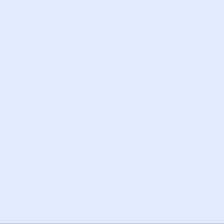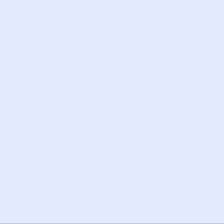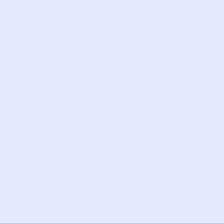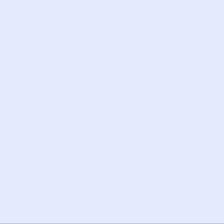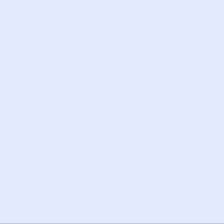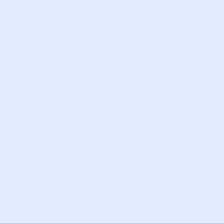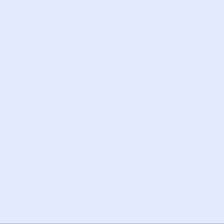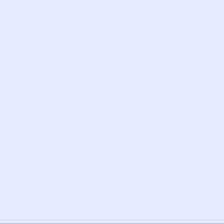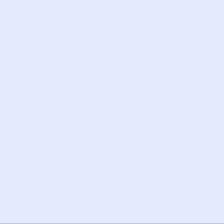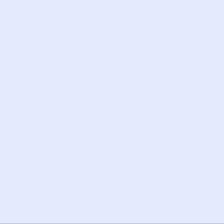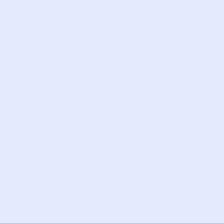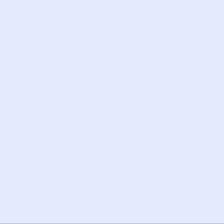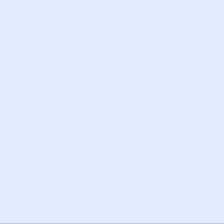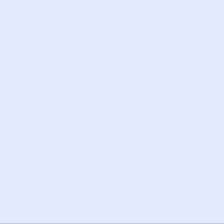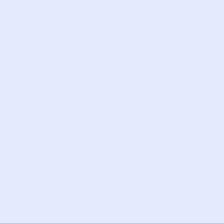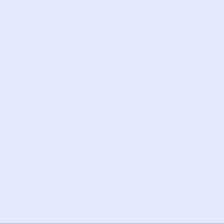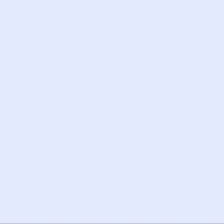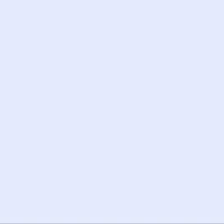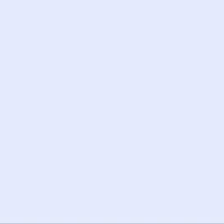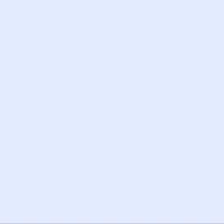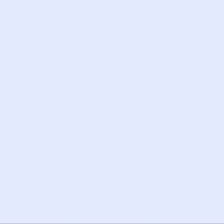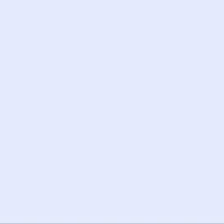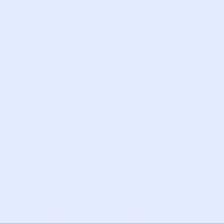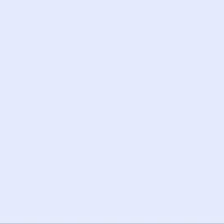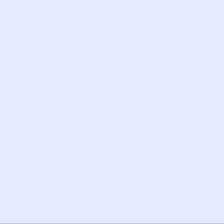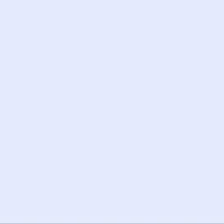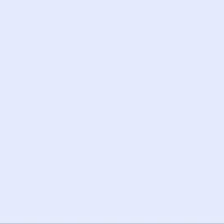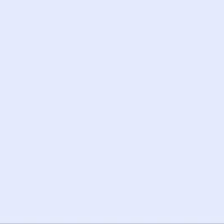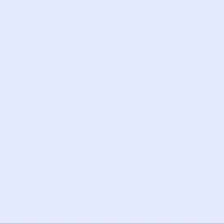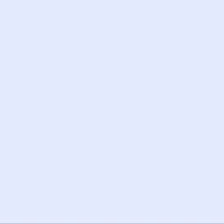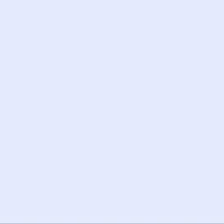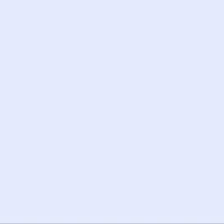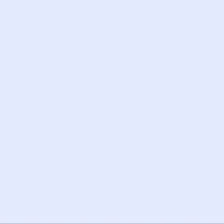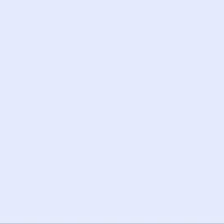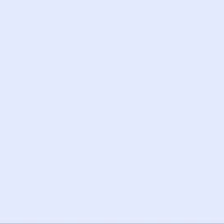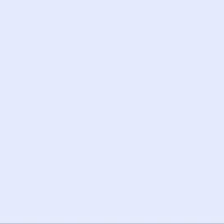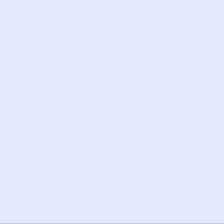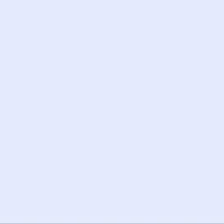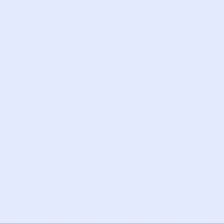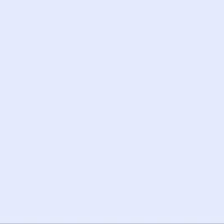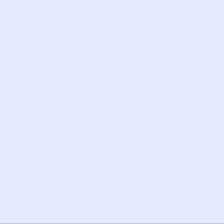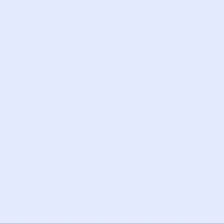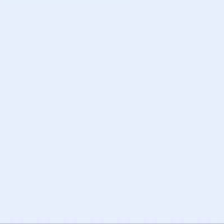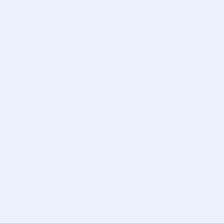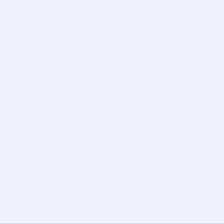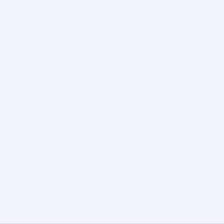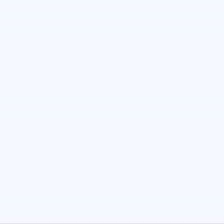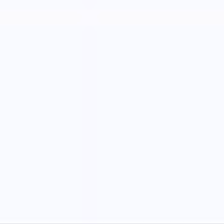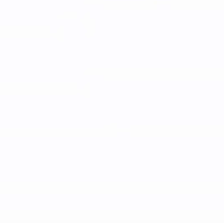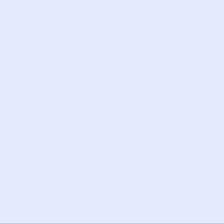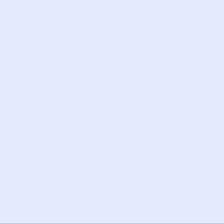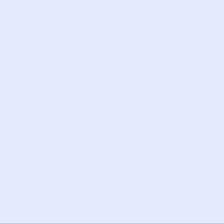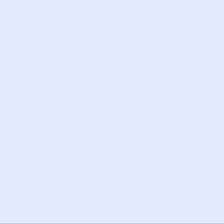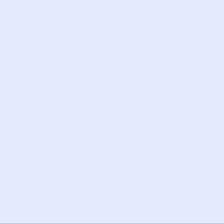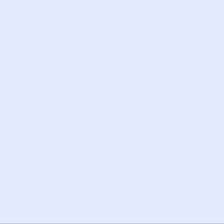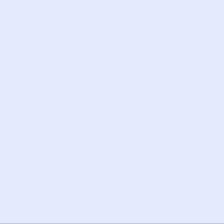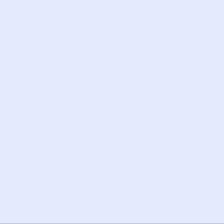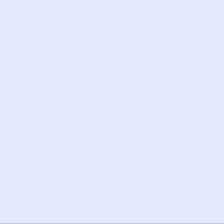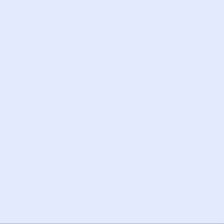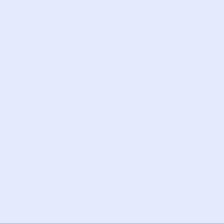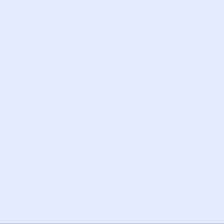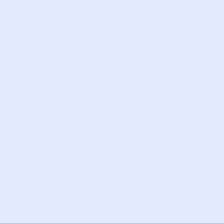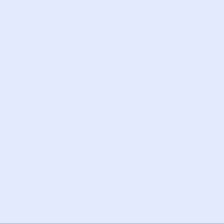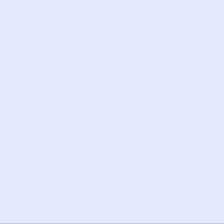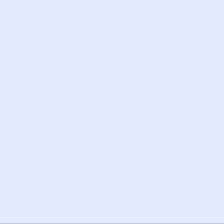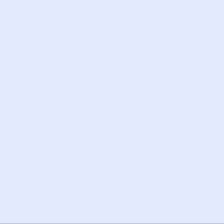Esos espacios en donde podamos intercambiar experiencias, ¿sí? Y también que no nada más se queden en estos espacios, sino empezar a construir puentes en donde podamos